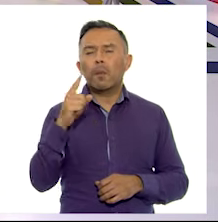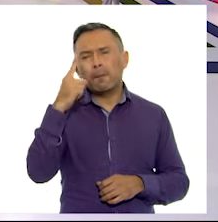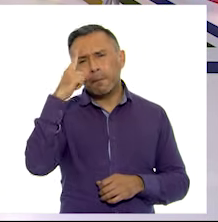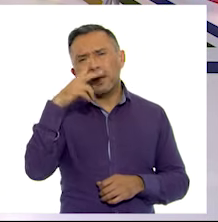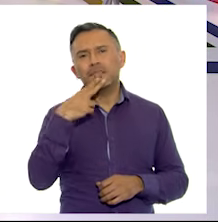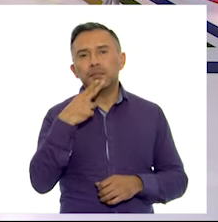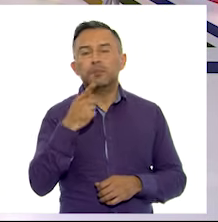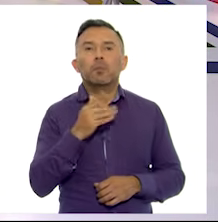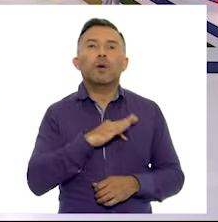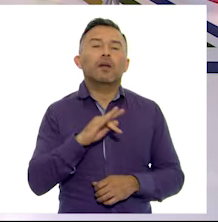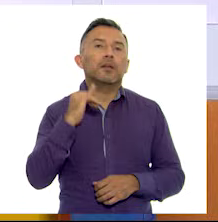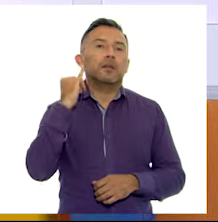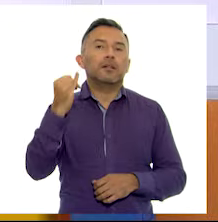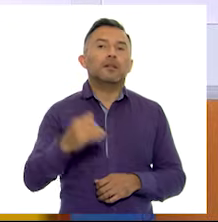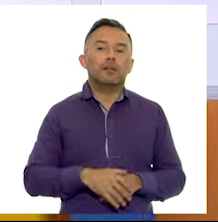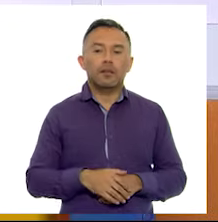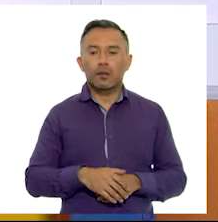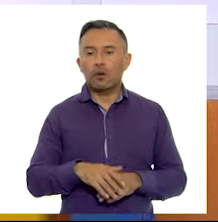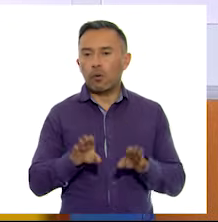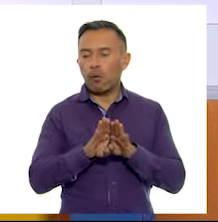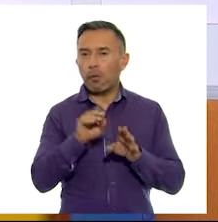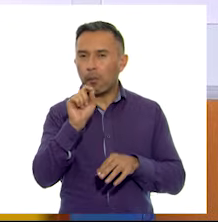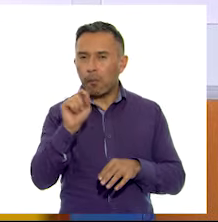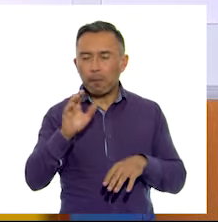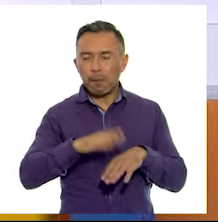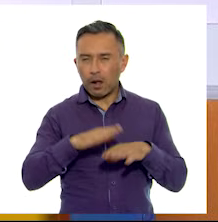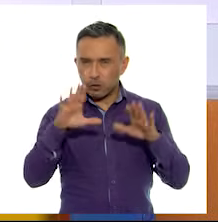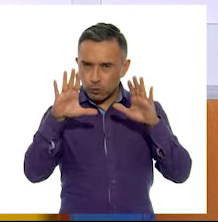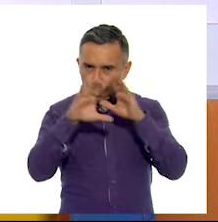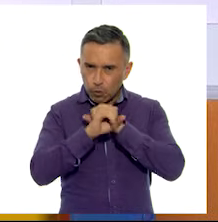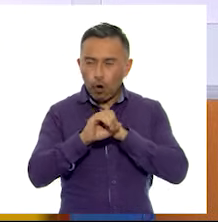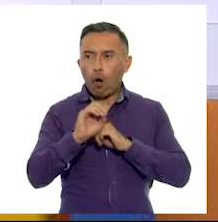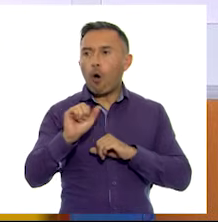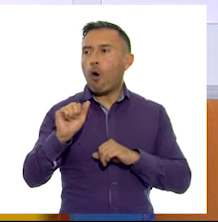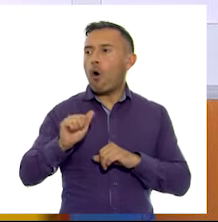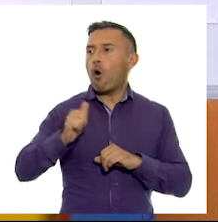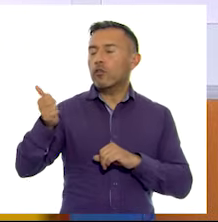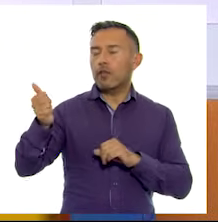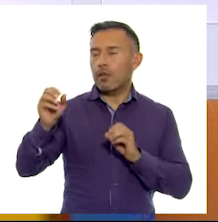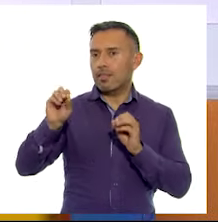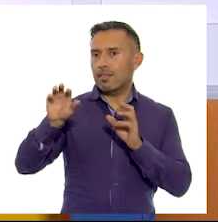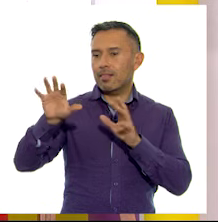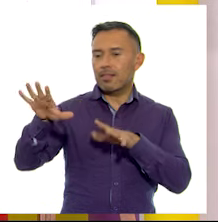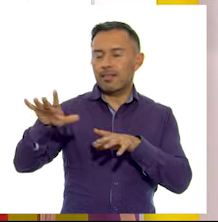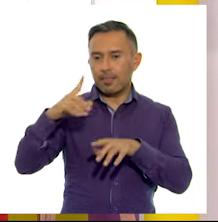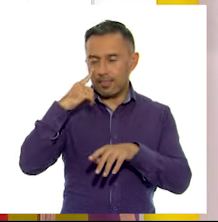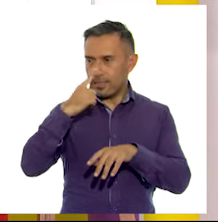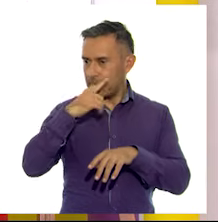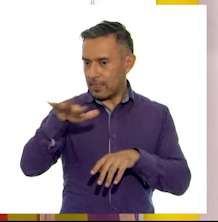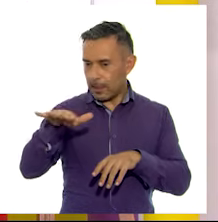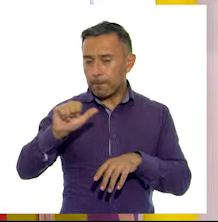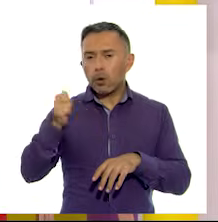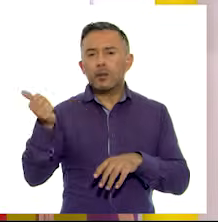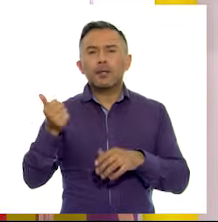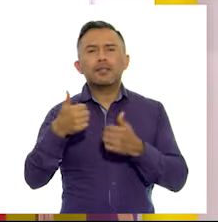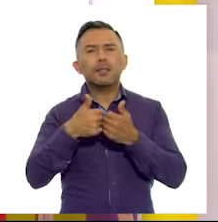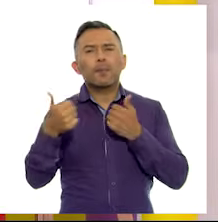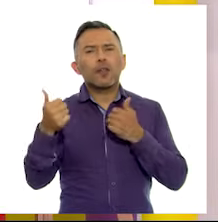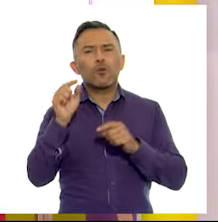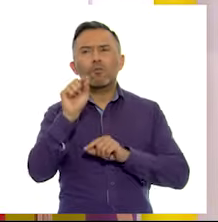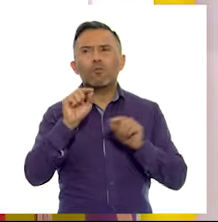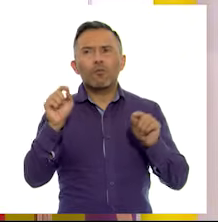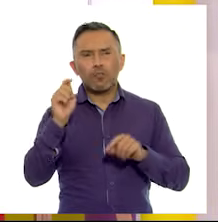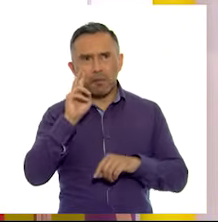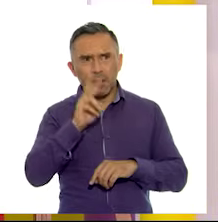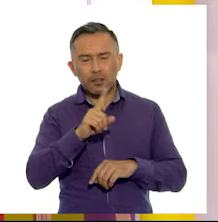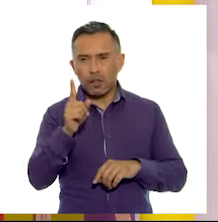hacer zonas oscuras o para dar luz a otras. Oh, y los separados, sí se ve como que